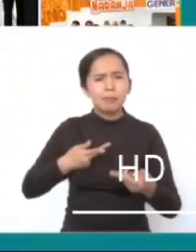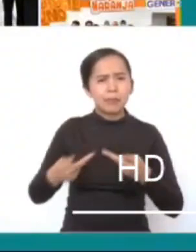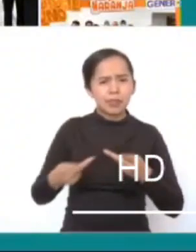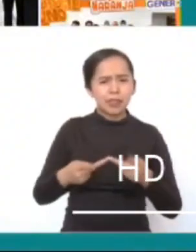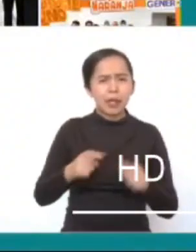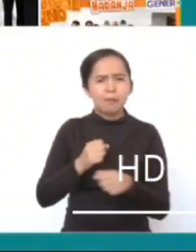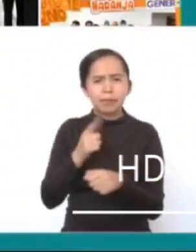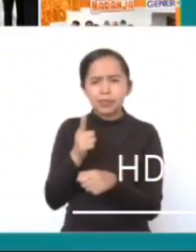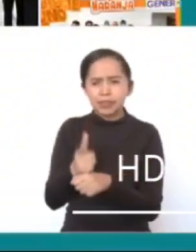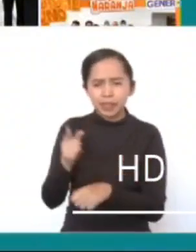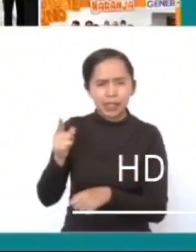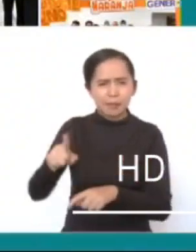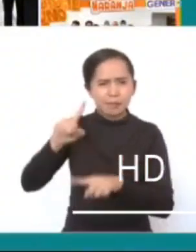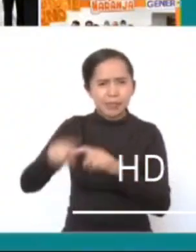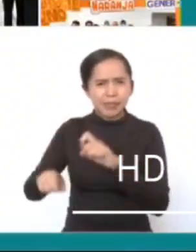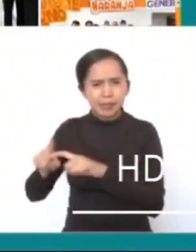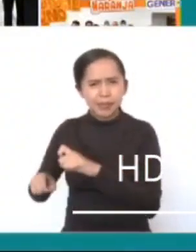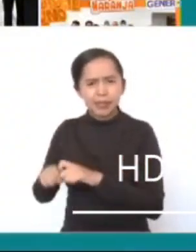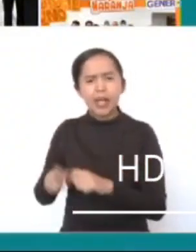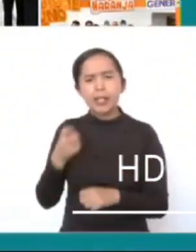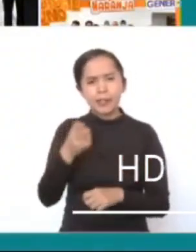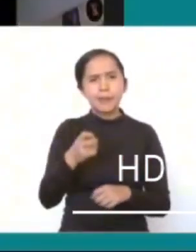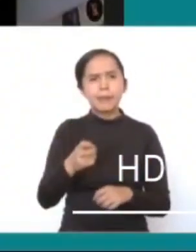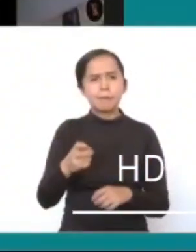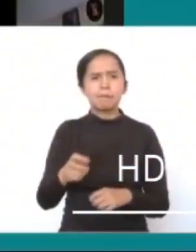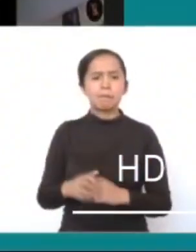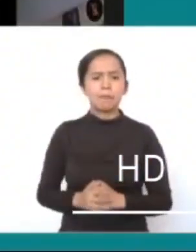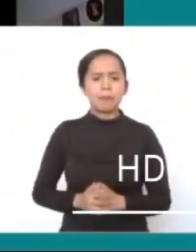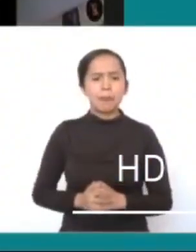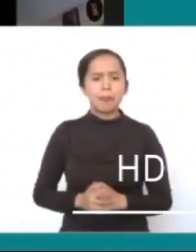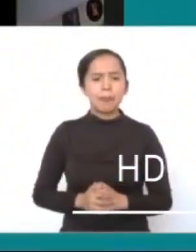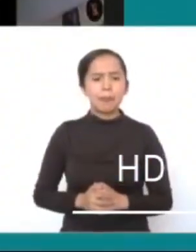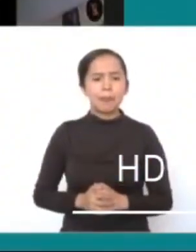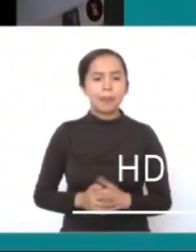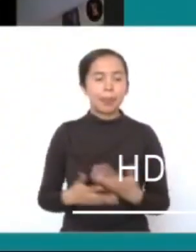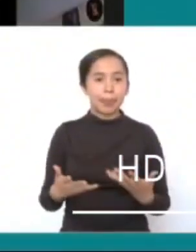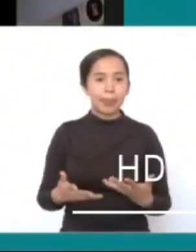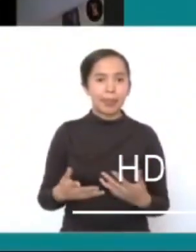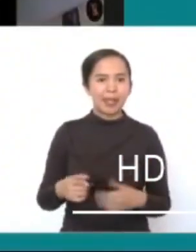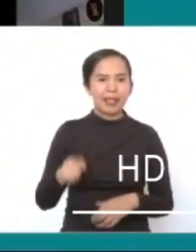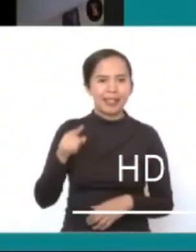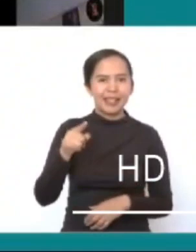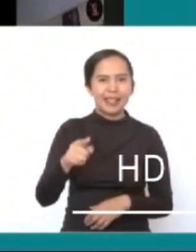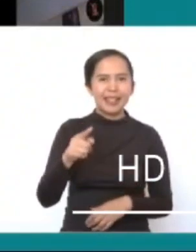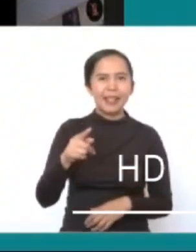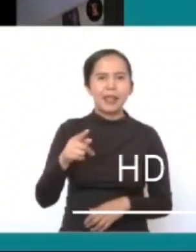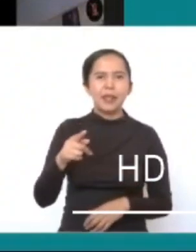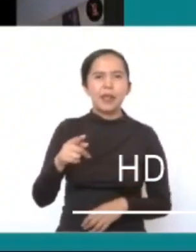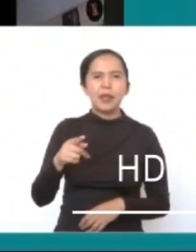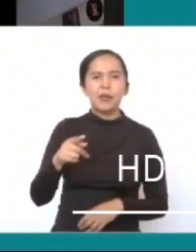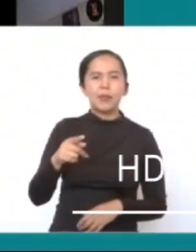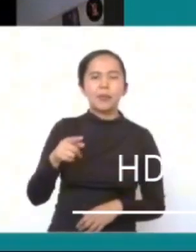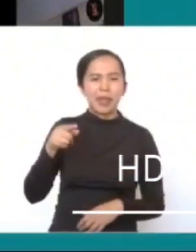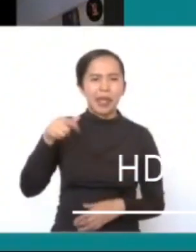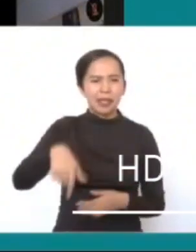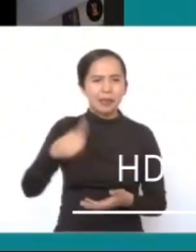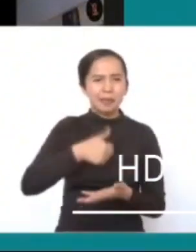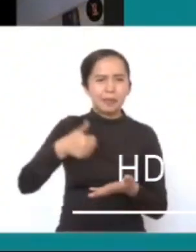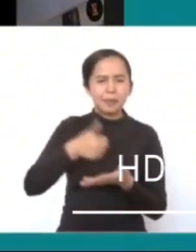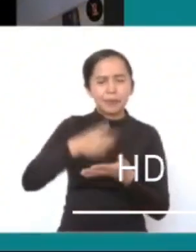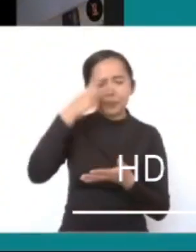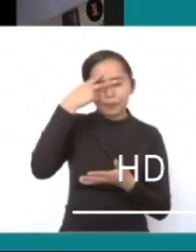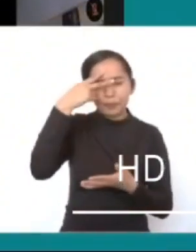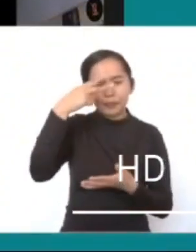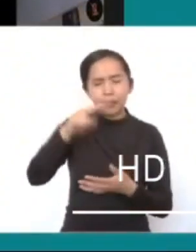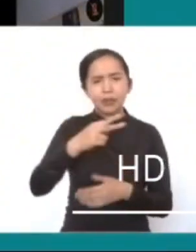identifique y se erradique este tipo de violencia. En el Poder Judicial de la Ciudad de México, mantenemos